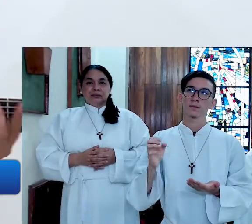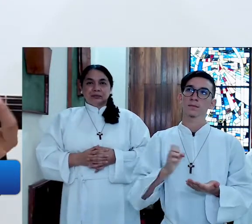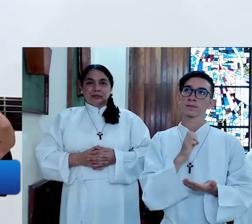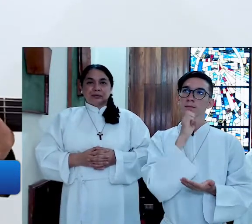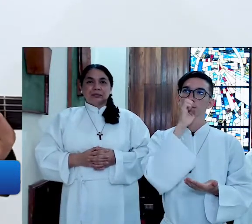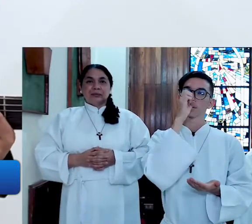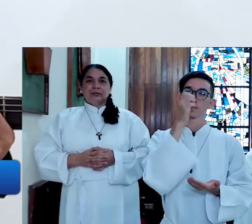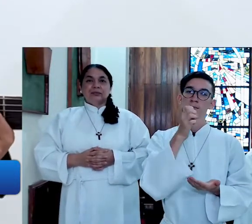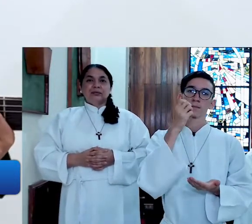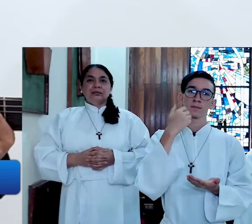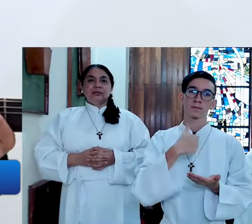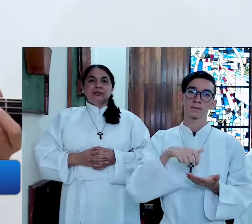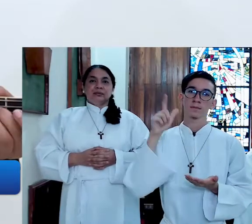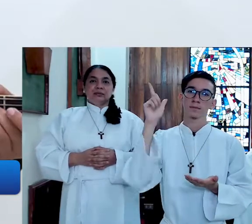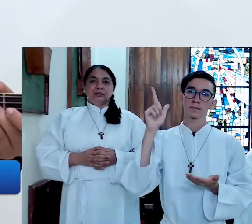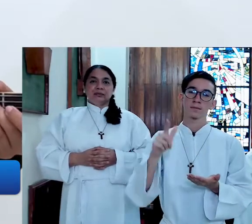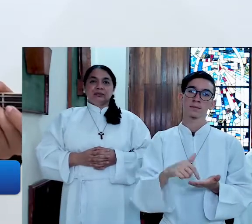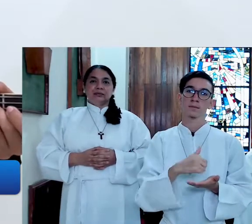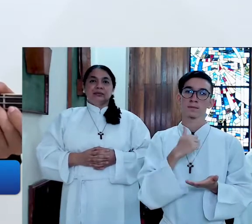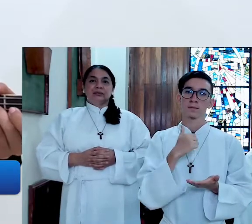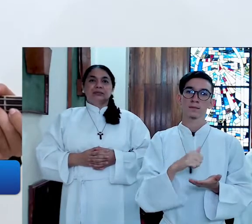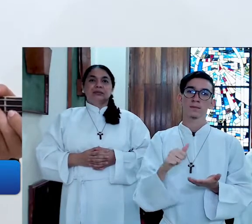Señor es eterna,